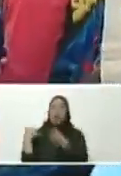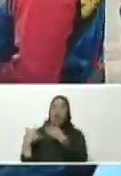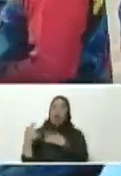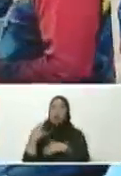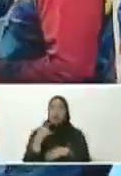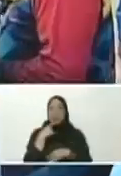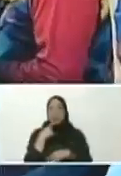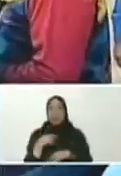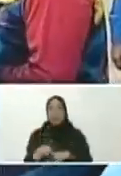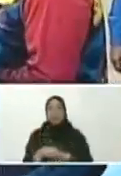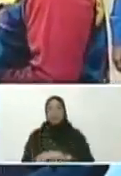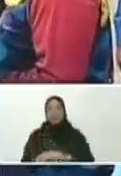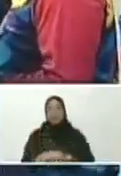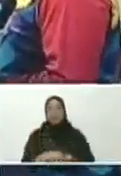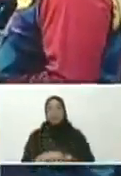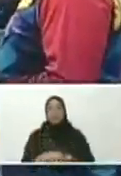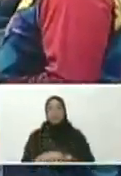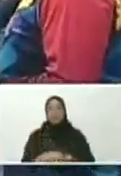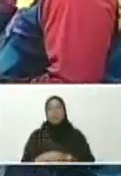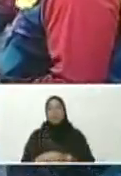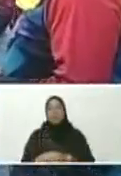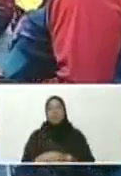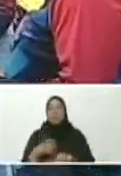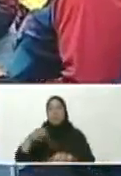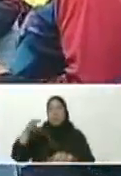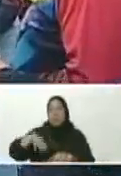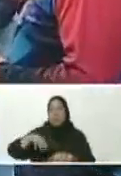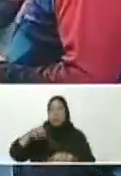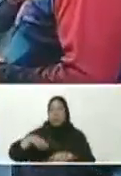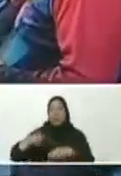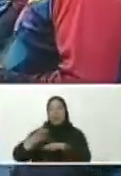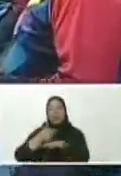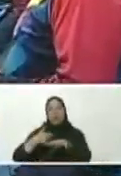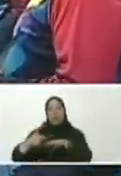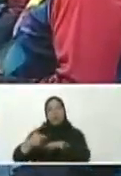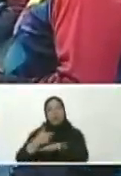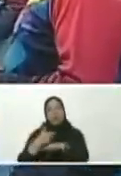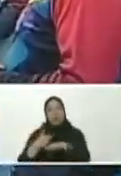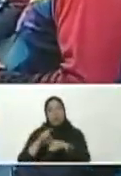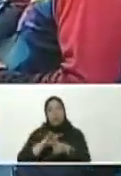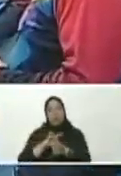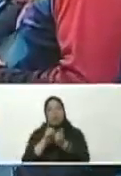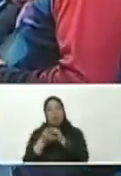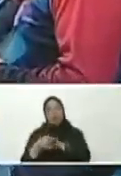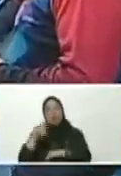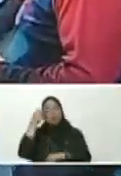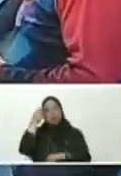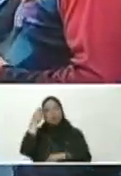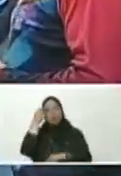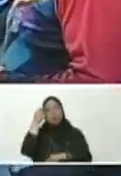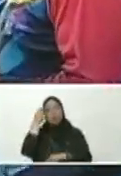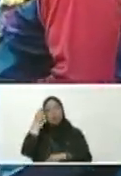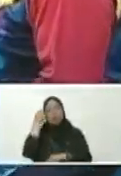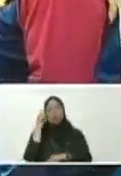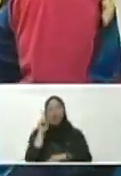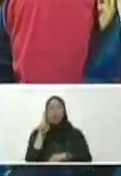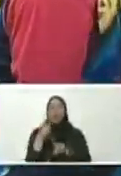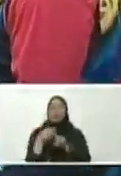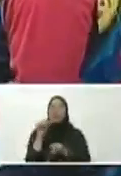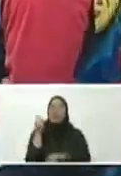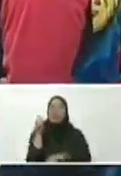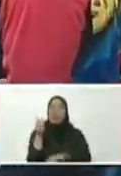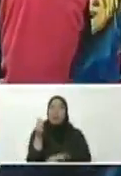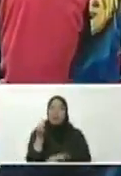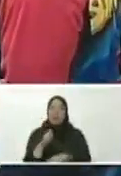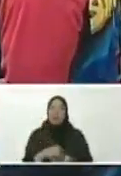Plan... perezosa del Estado y del gobierno a transformarse con el 1x10 en una estructura